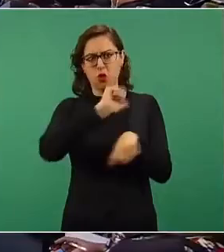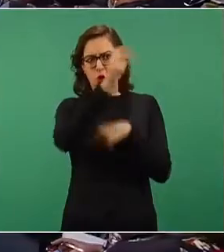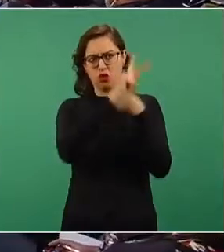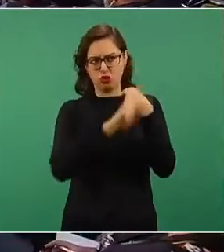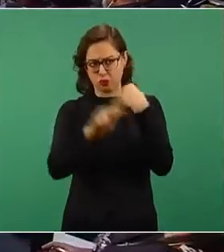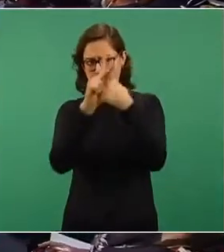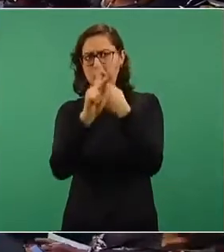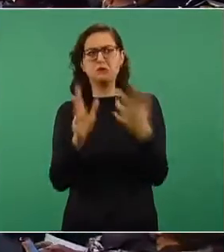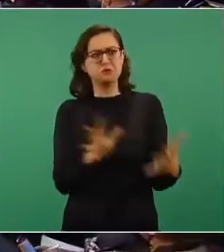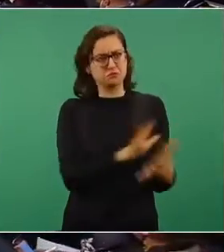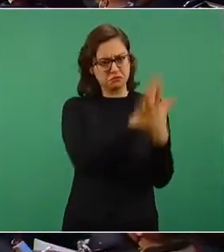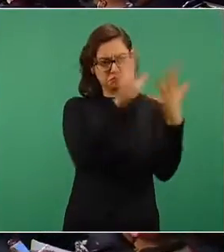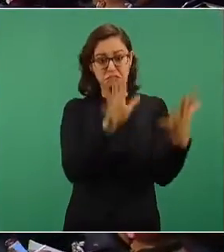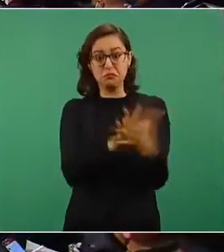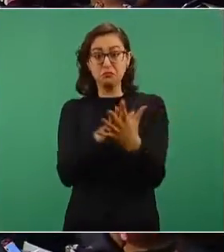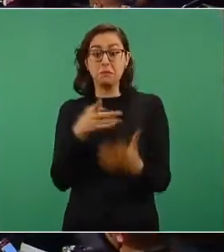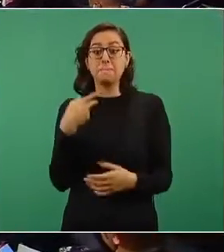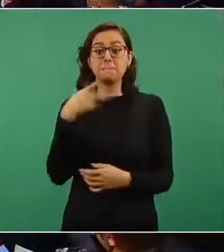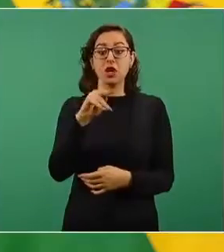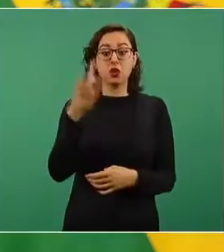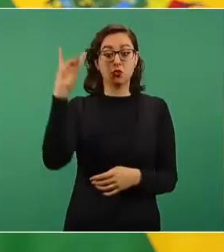el Estado de Bolivia